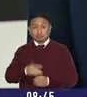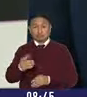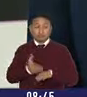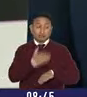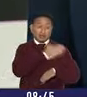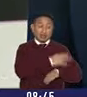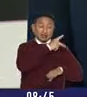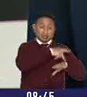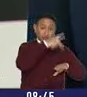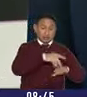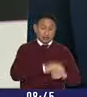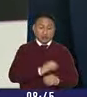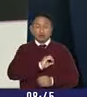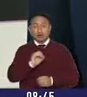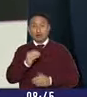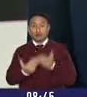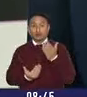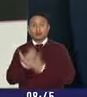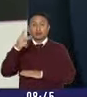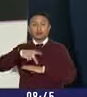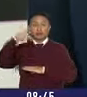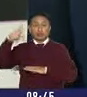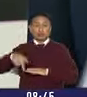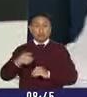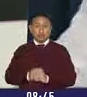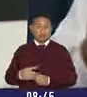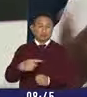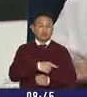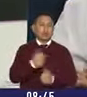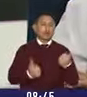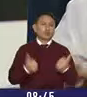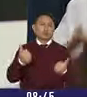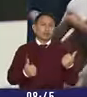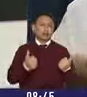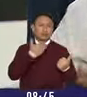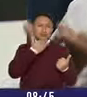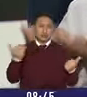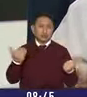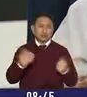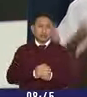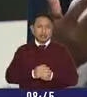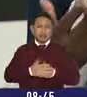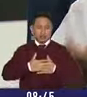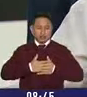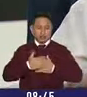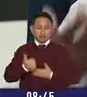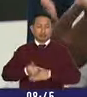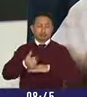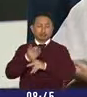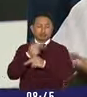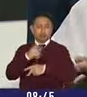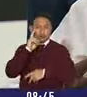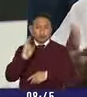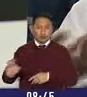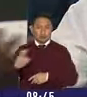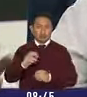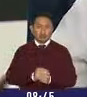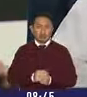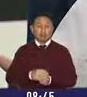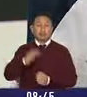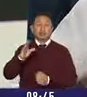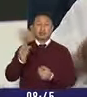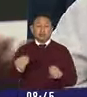vieja Pichincha resentida, atrasada, o la nueva Pichincha de Guillermo Churuchumbi, productiva, turística, y sobre